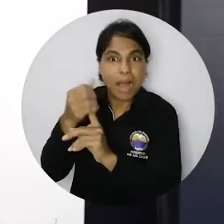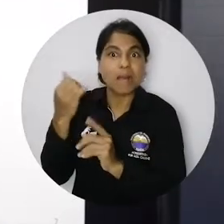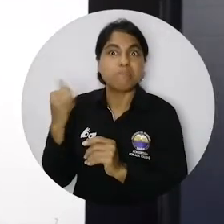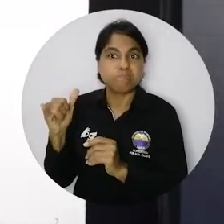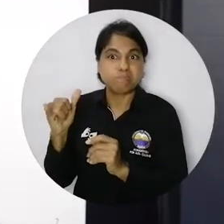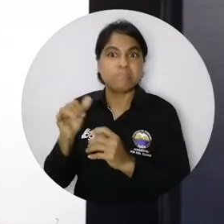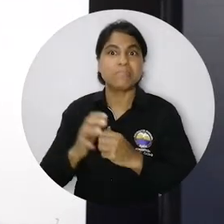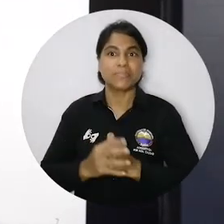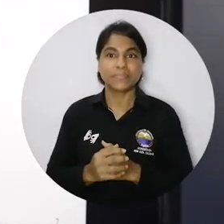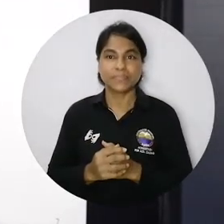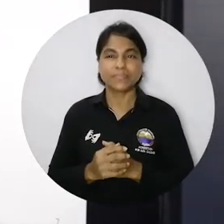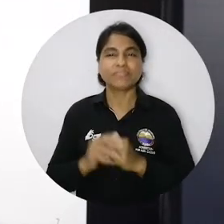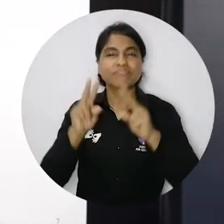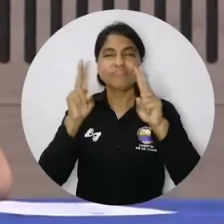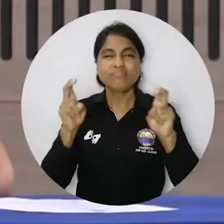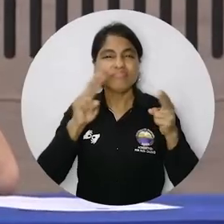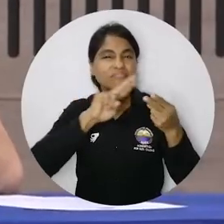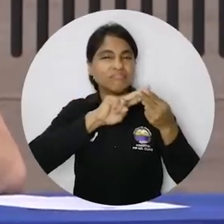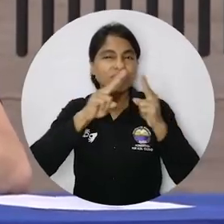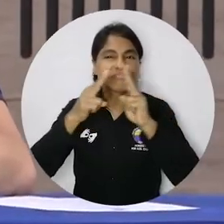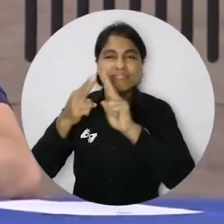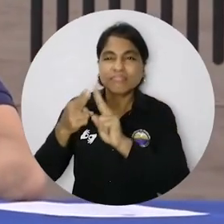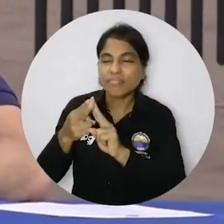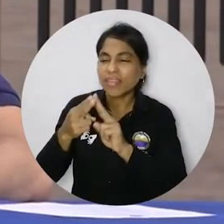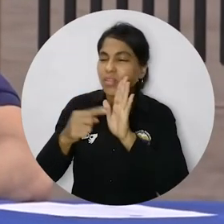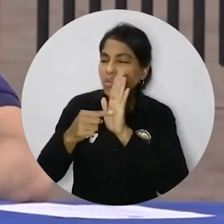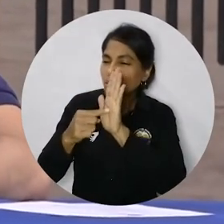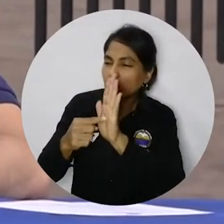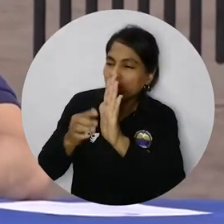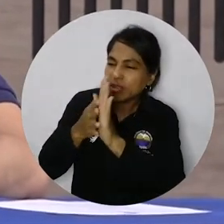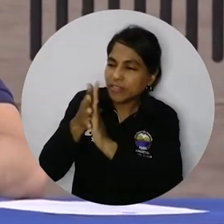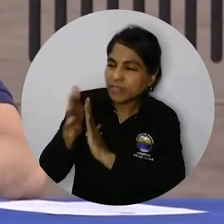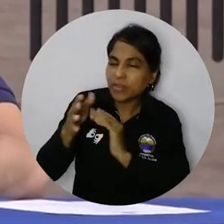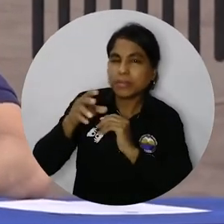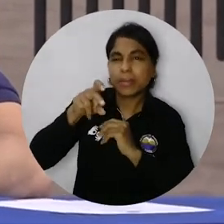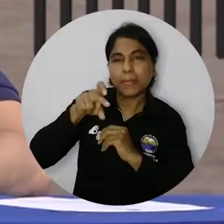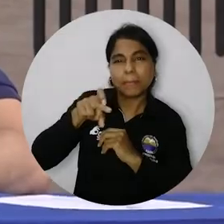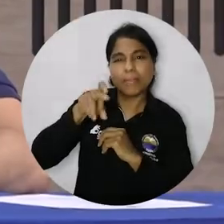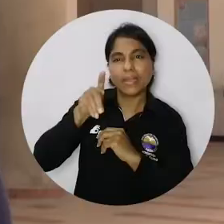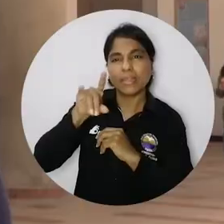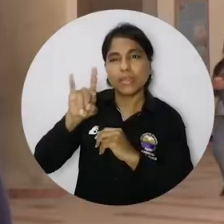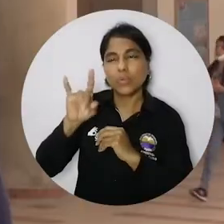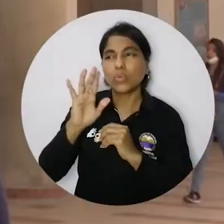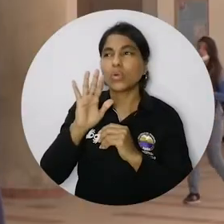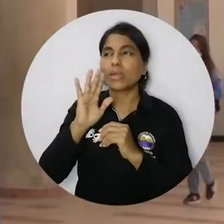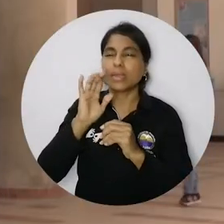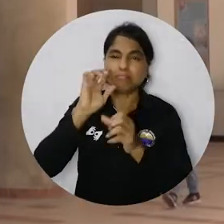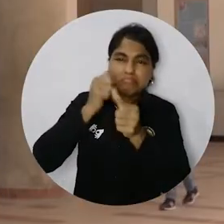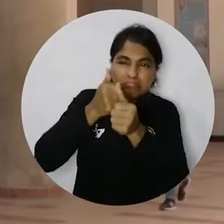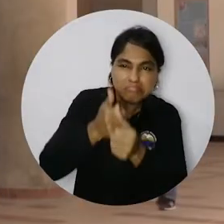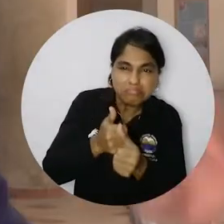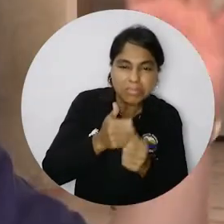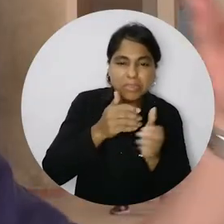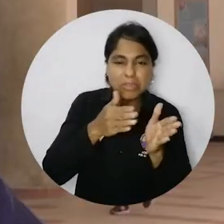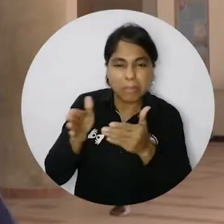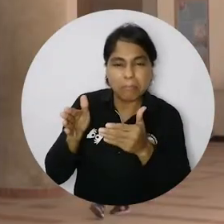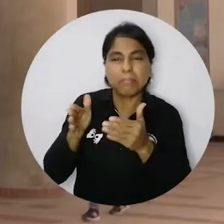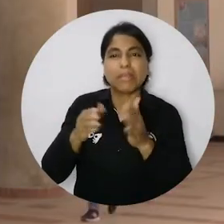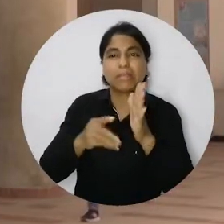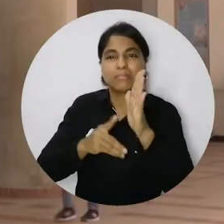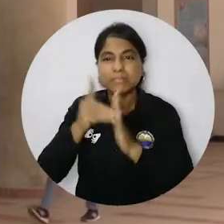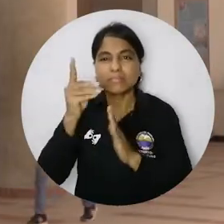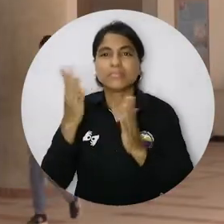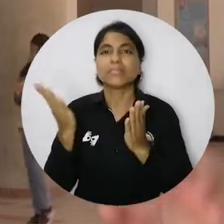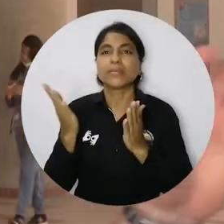lo esperado realizado. Temas asociados con una presentación del informe del plan de seguimiento al plan de desarrollo, el